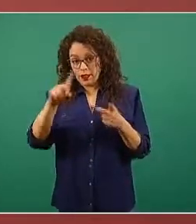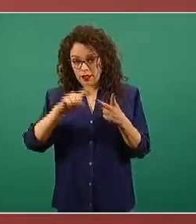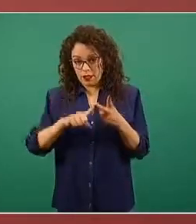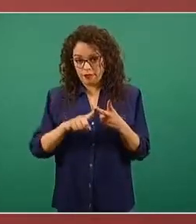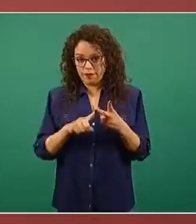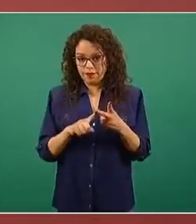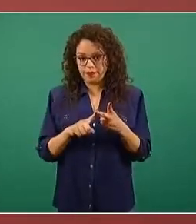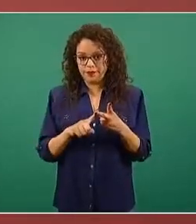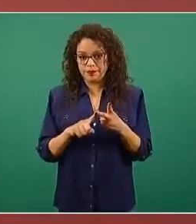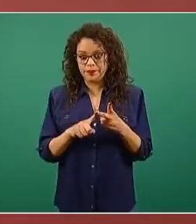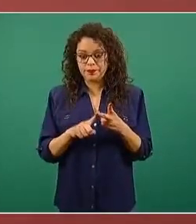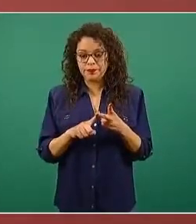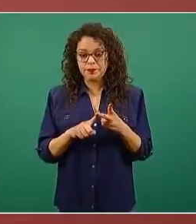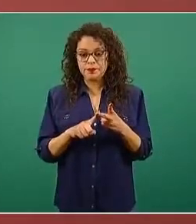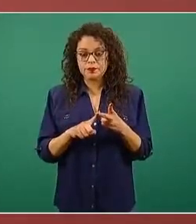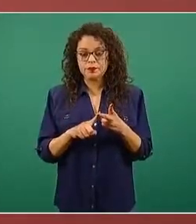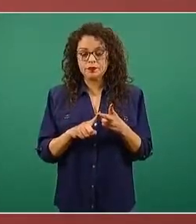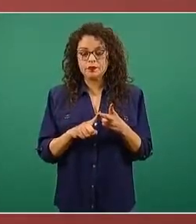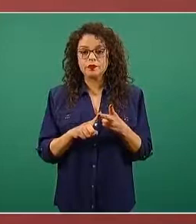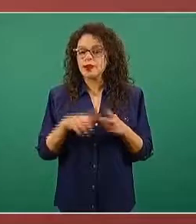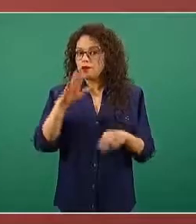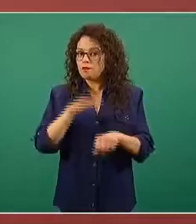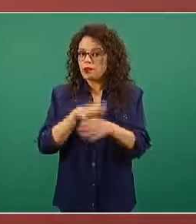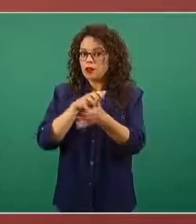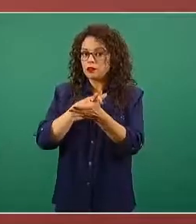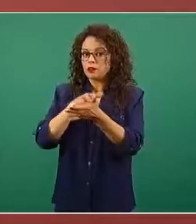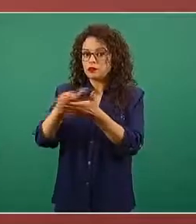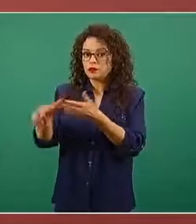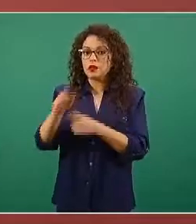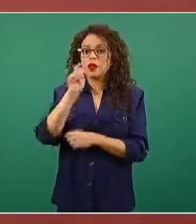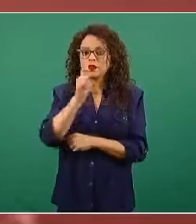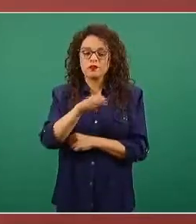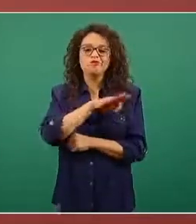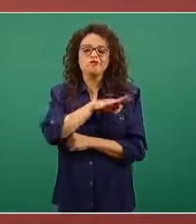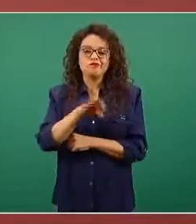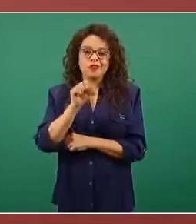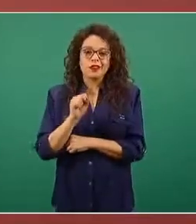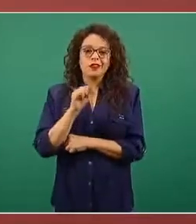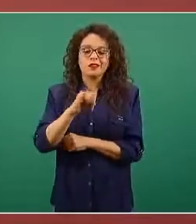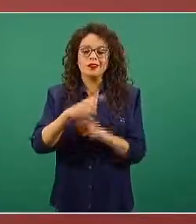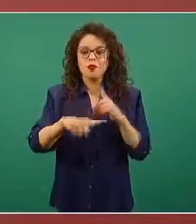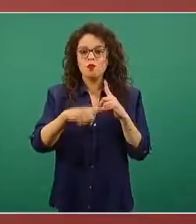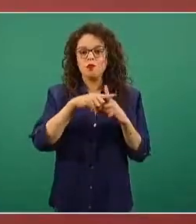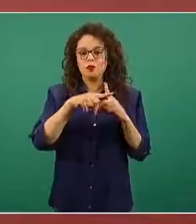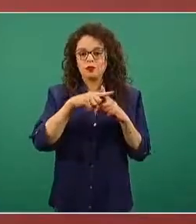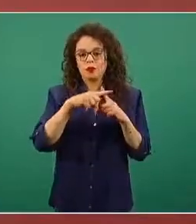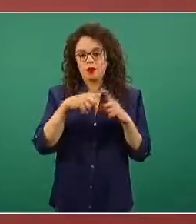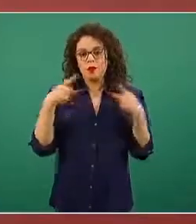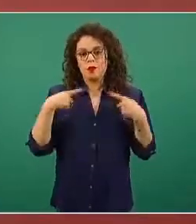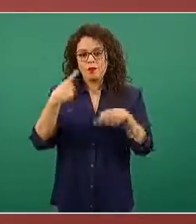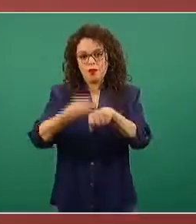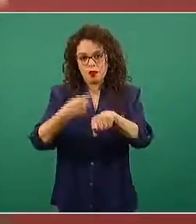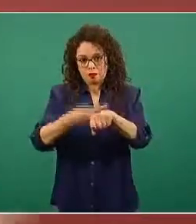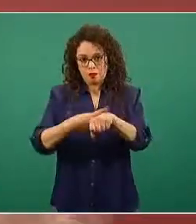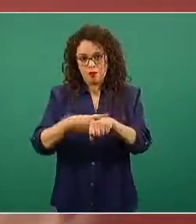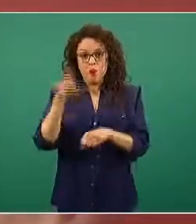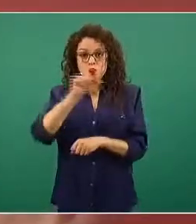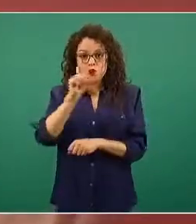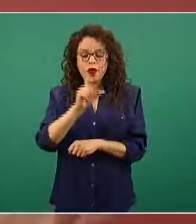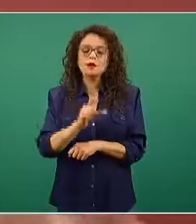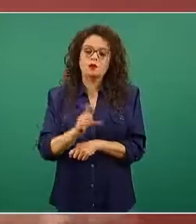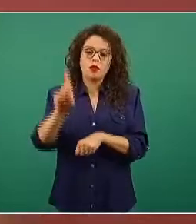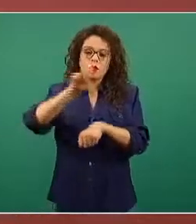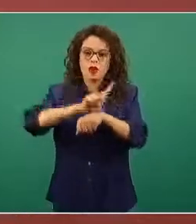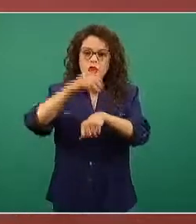estándar diagnóstico, tienen su mayor probabilidad de salir positivas en la persona enferma justamente en el día 4 y en el día